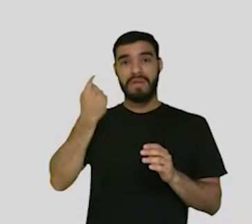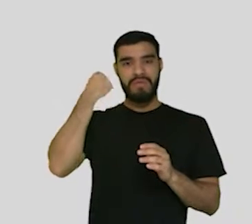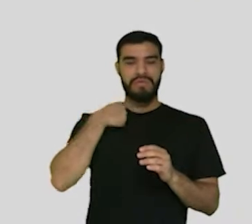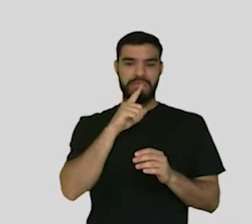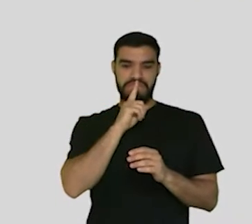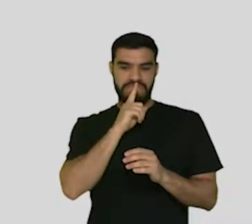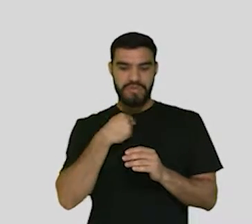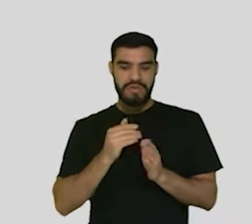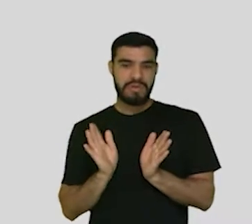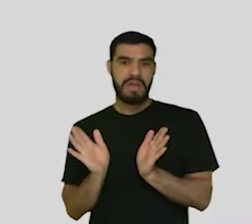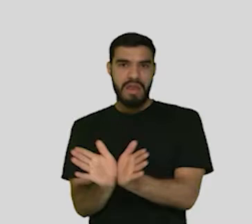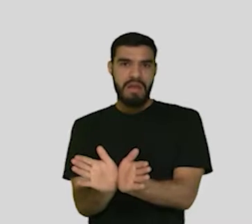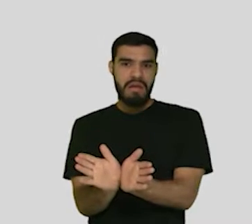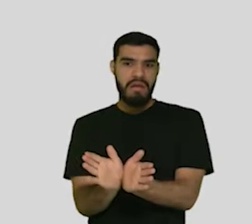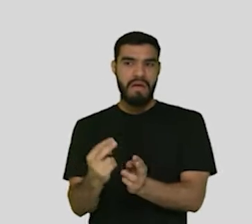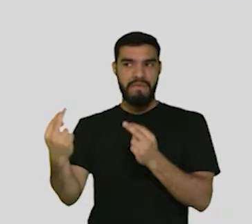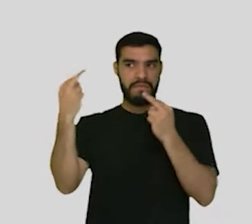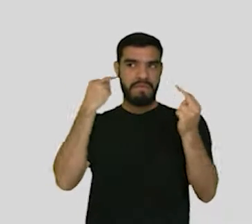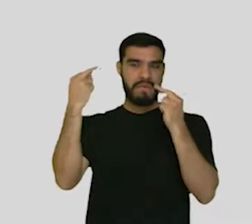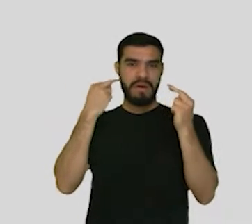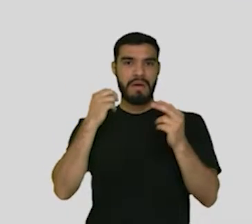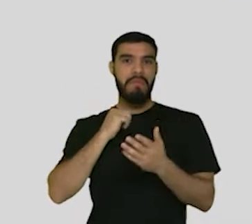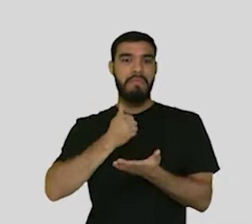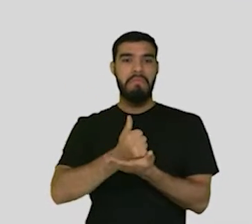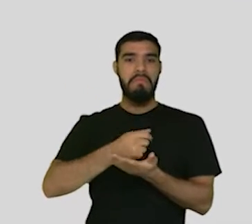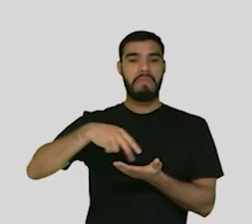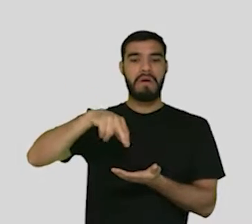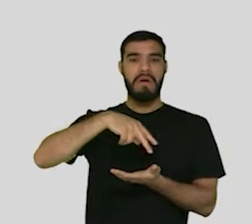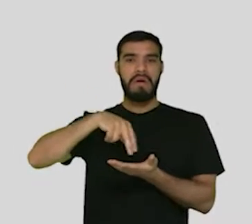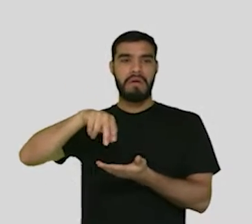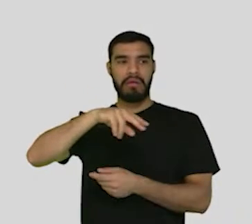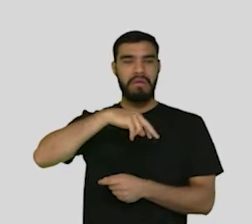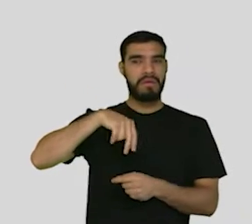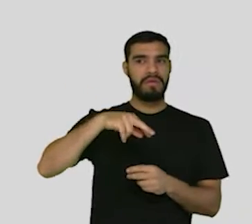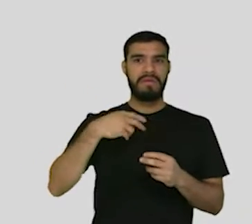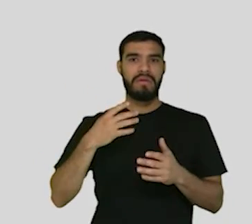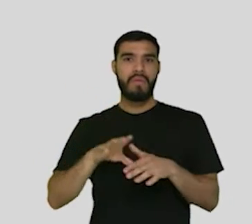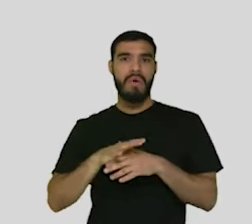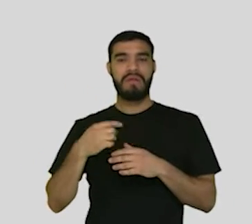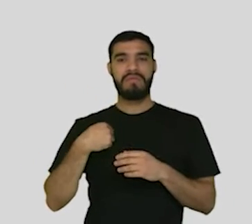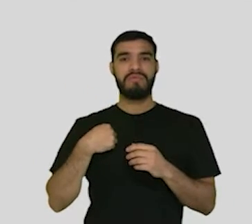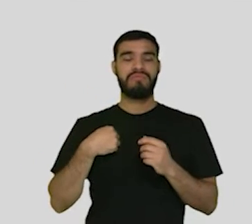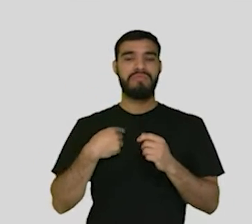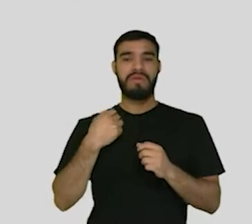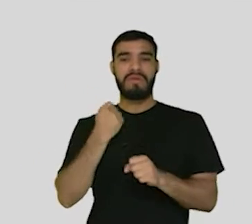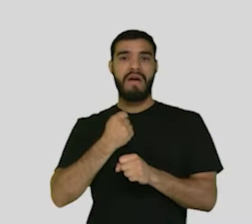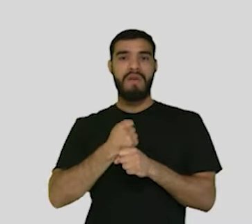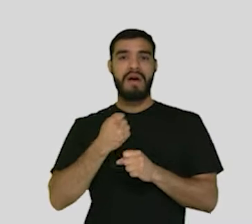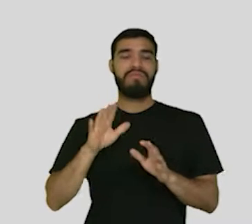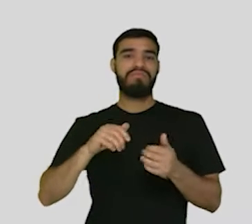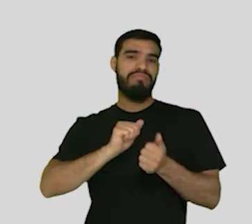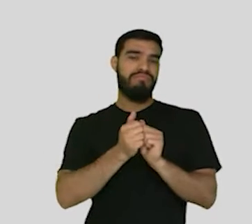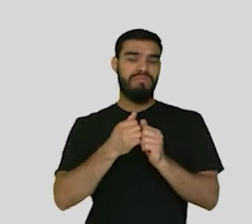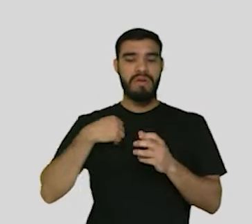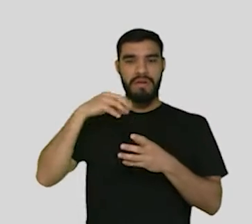está llegando pe quini ni jame cotuñembo tupupe esquina mirupi está